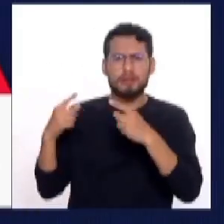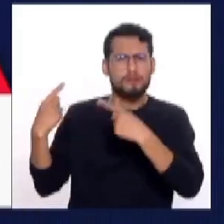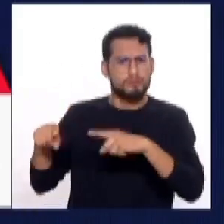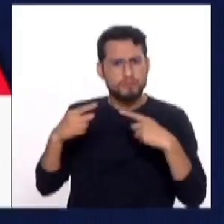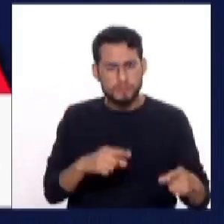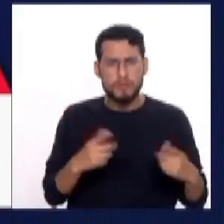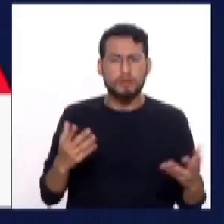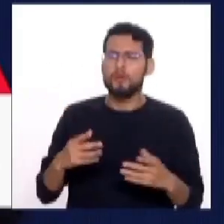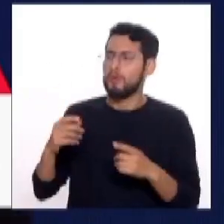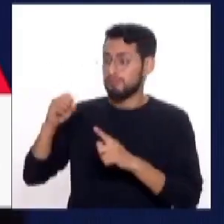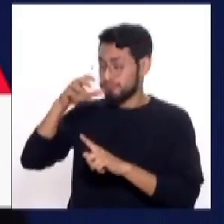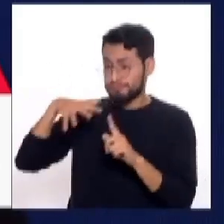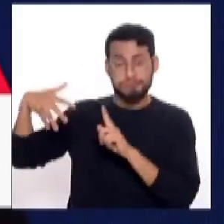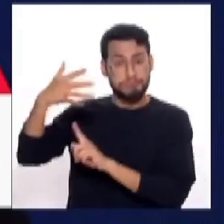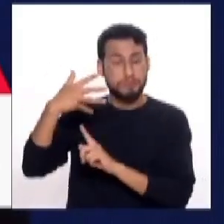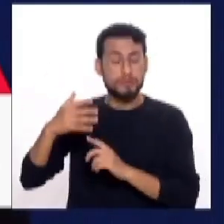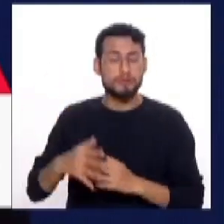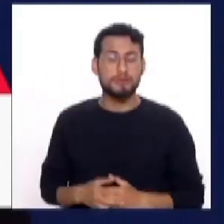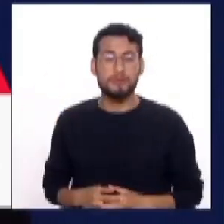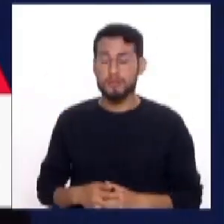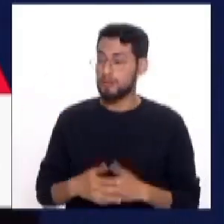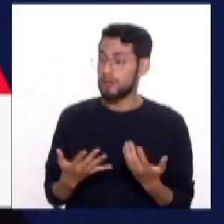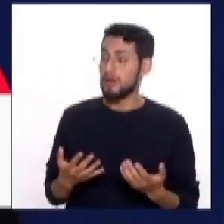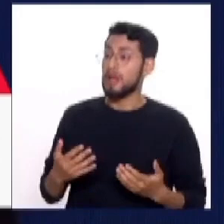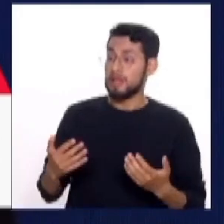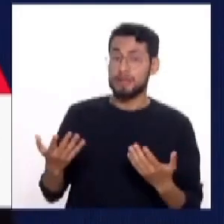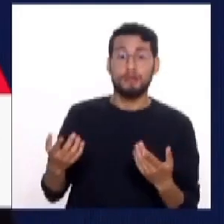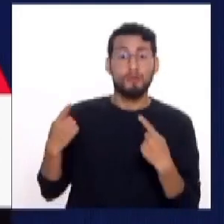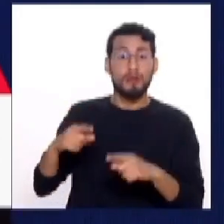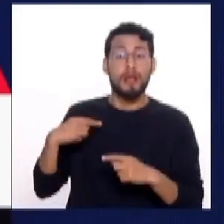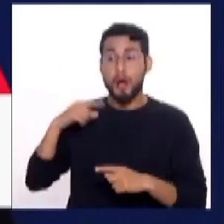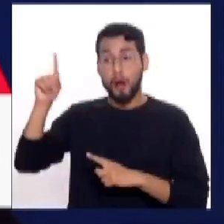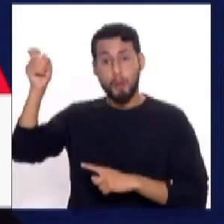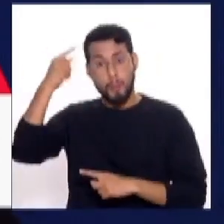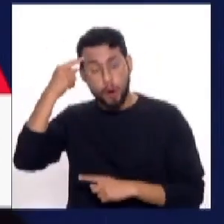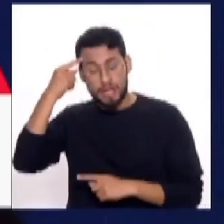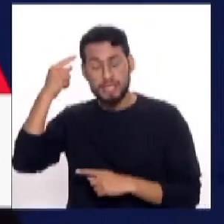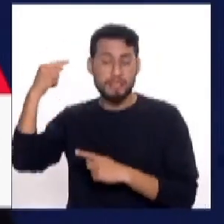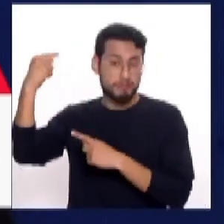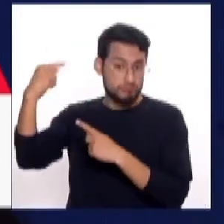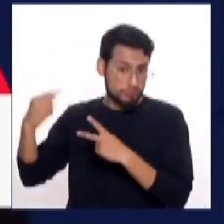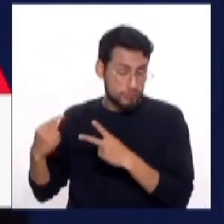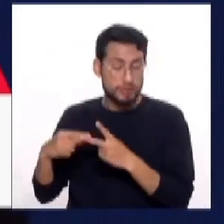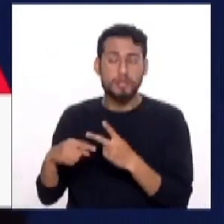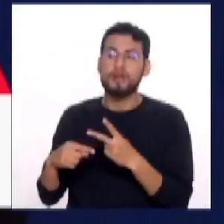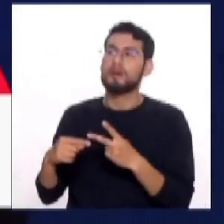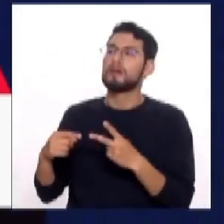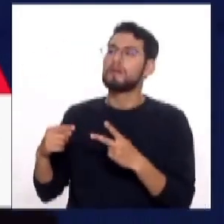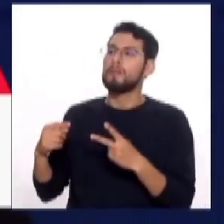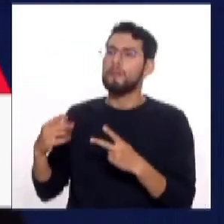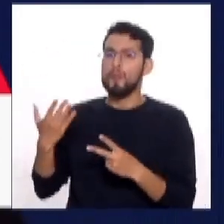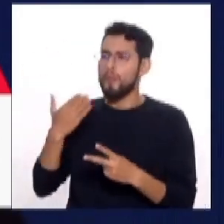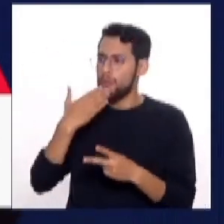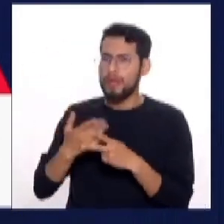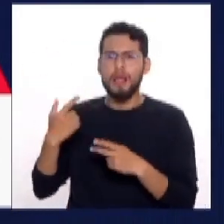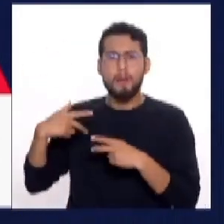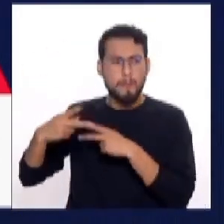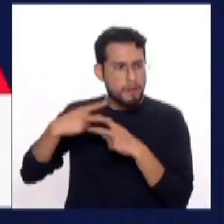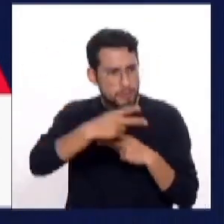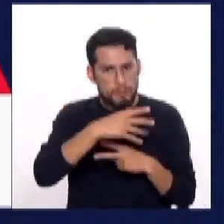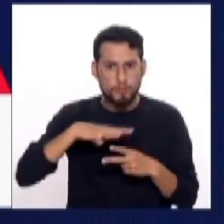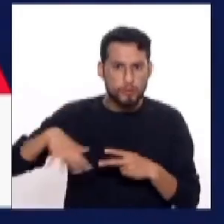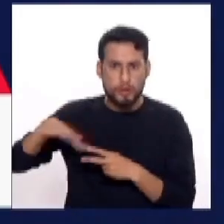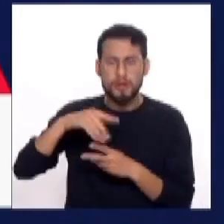situaciones y de contextos eh tenemos las buenas políticas eh De buena vecindad